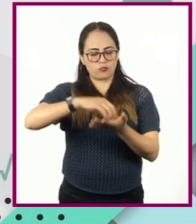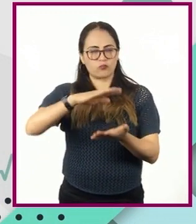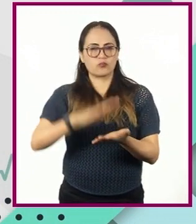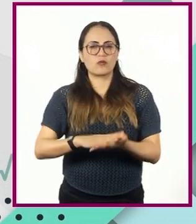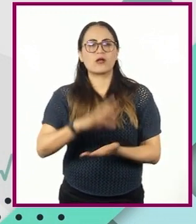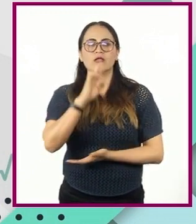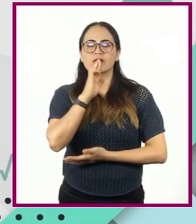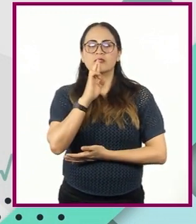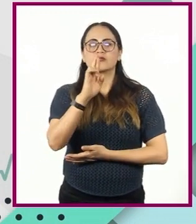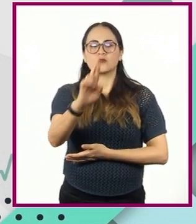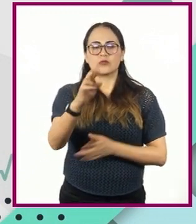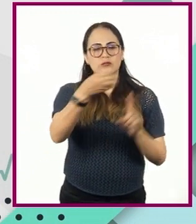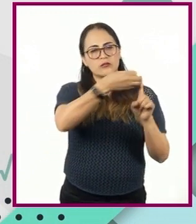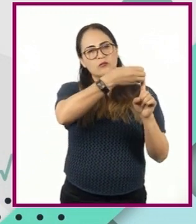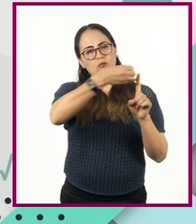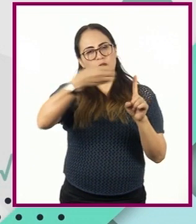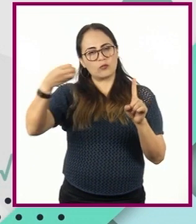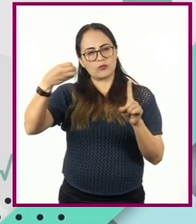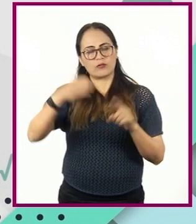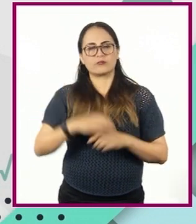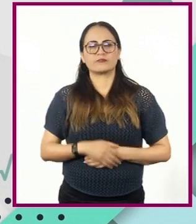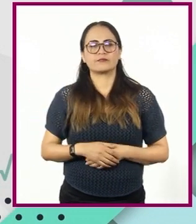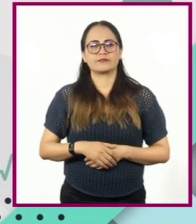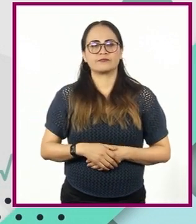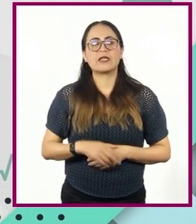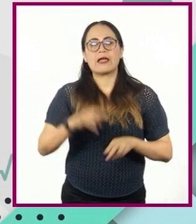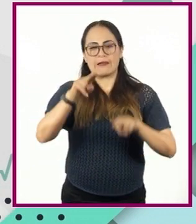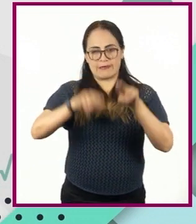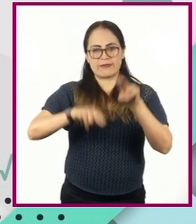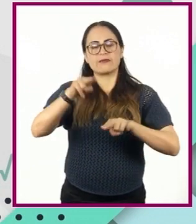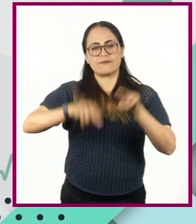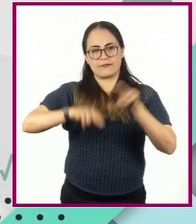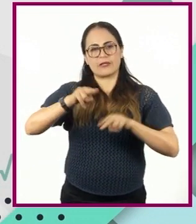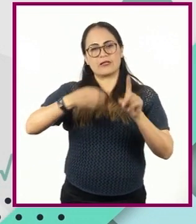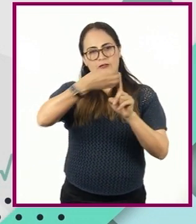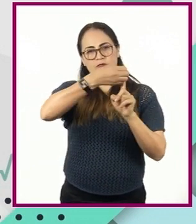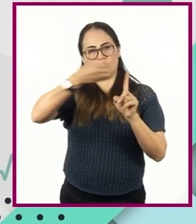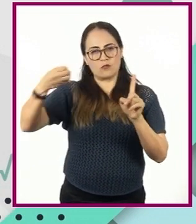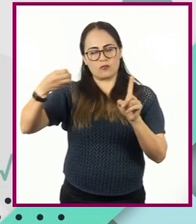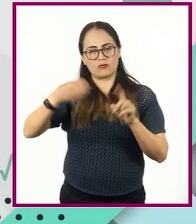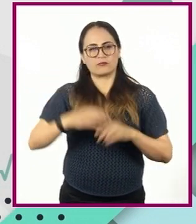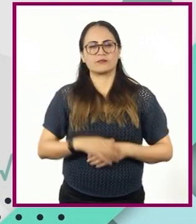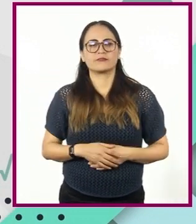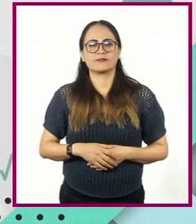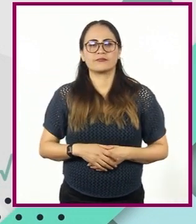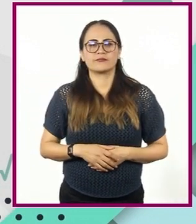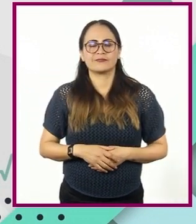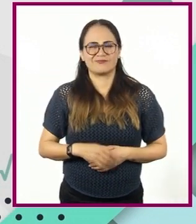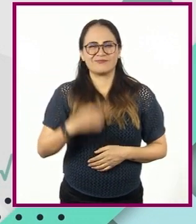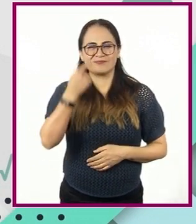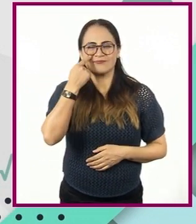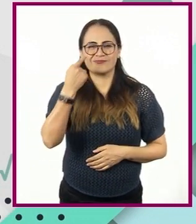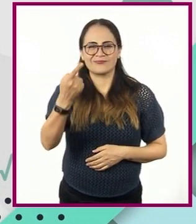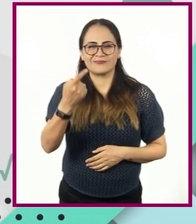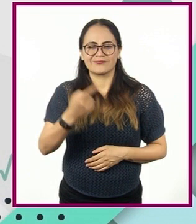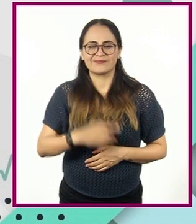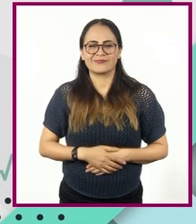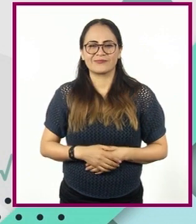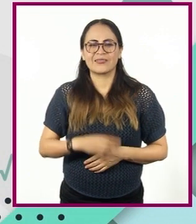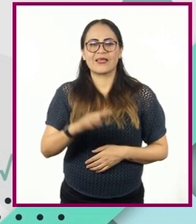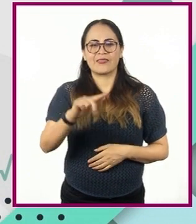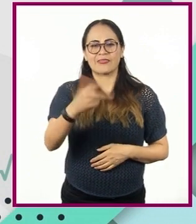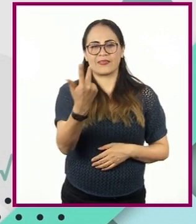resultado de la oración numérica, siguiendo la jerarquía de las operaciones. Como observan, se registró